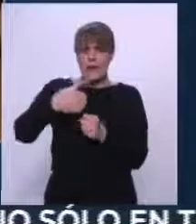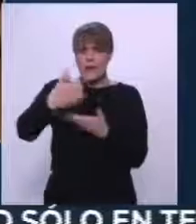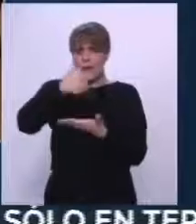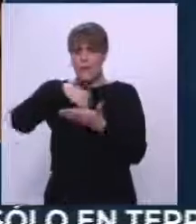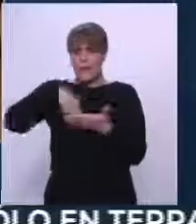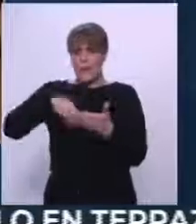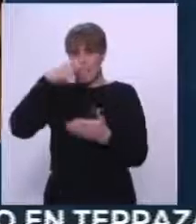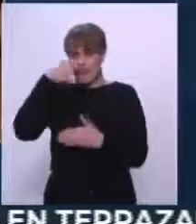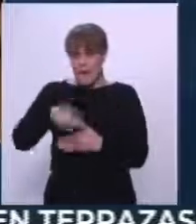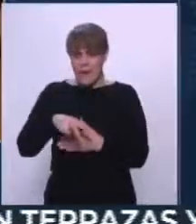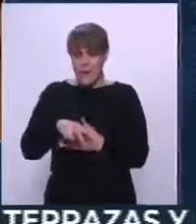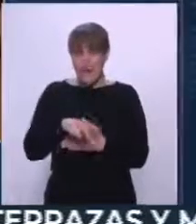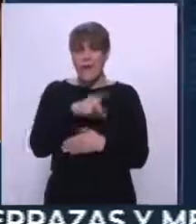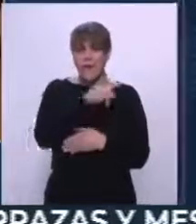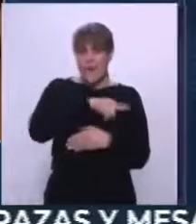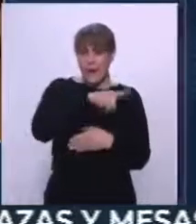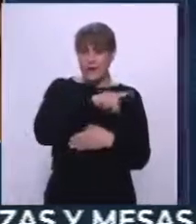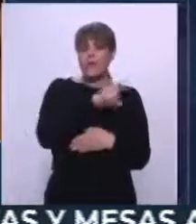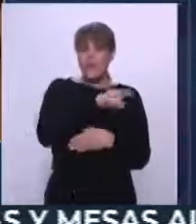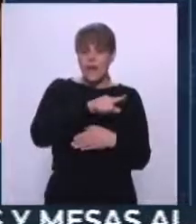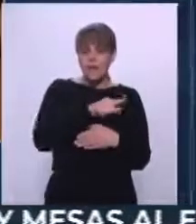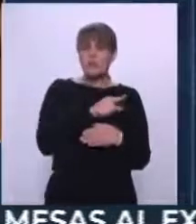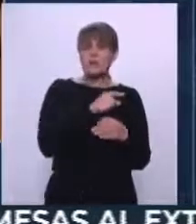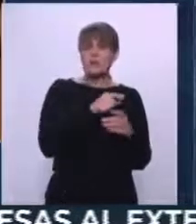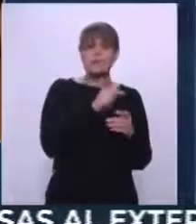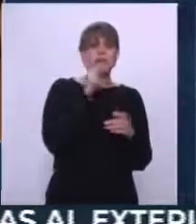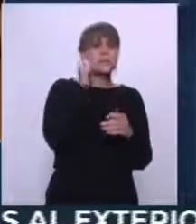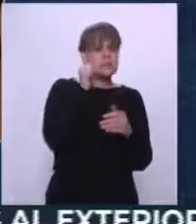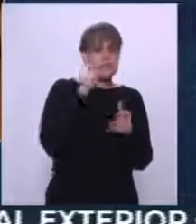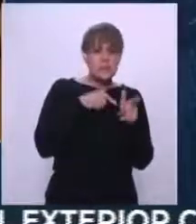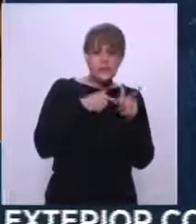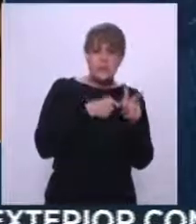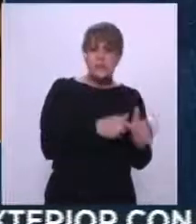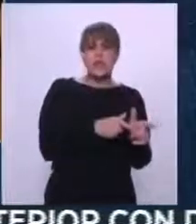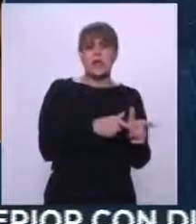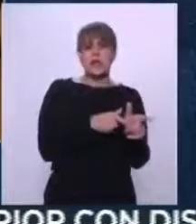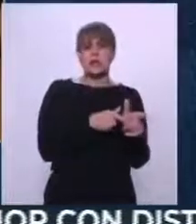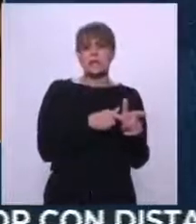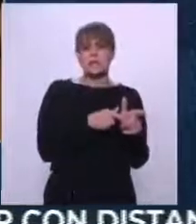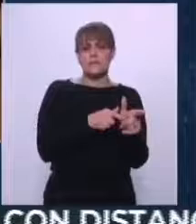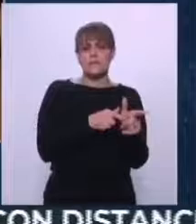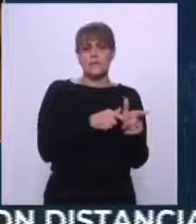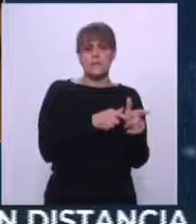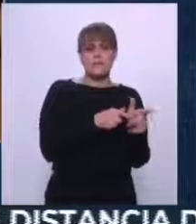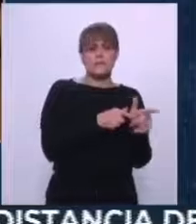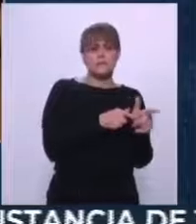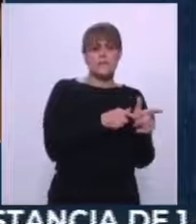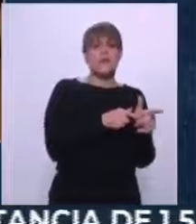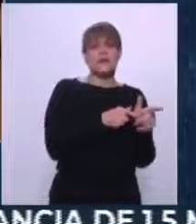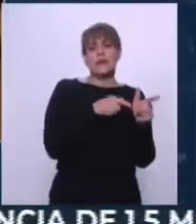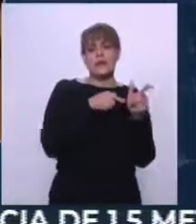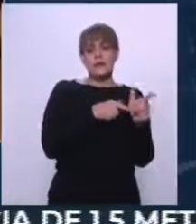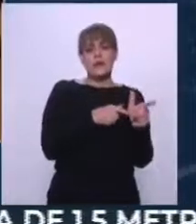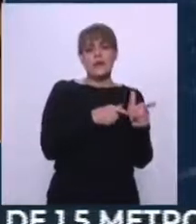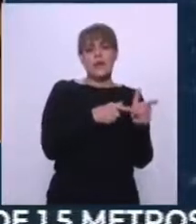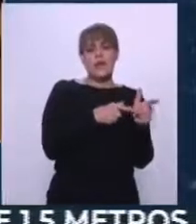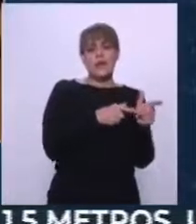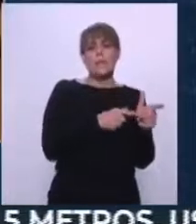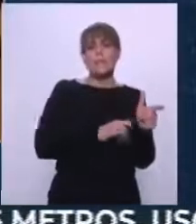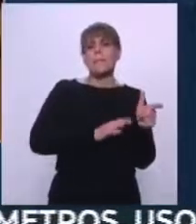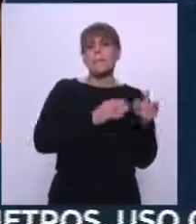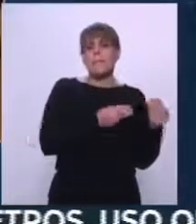al mismo tiempo el Departamento de la Defensa seguía vendiéndole a la Secretaría de la Defensa Nacional, le